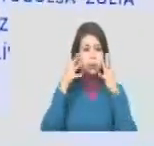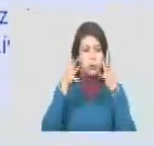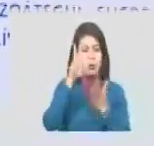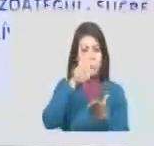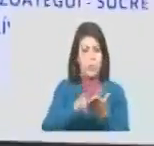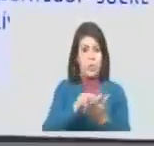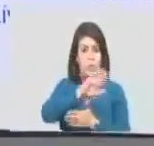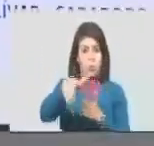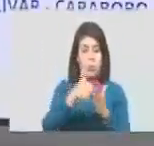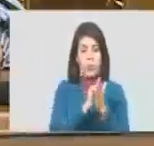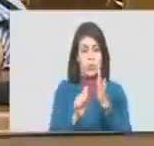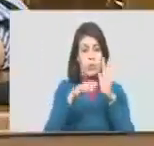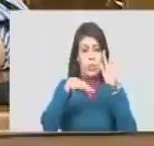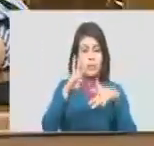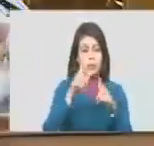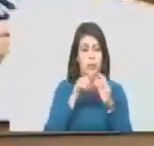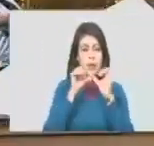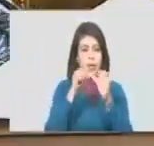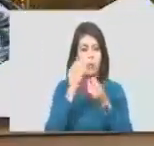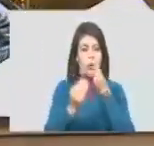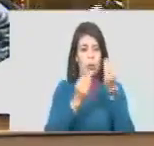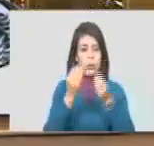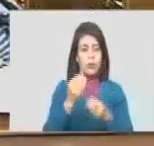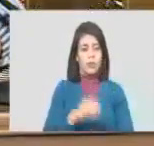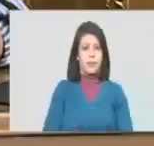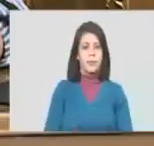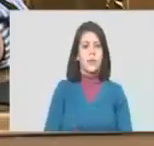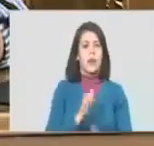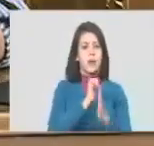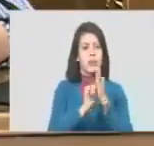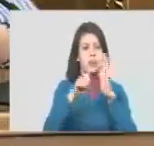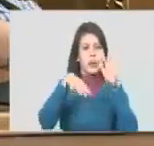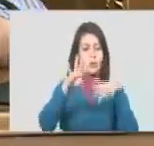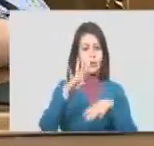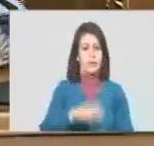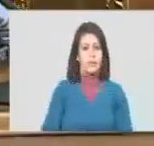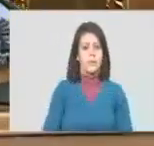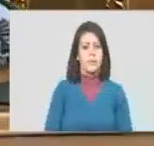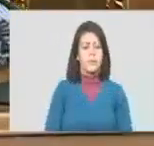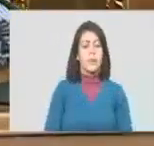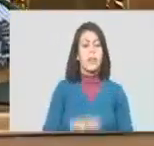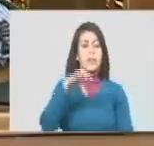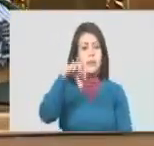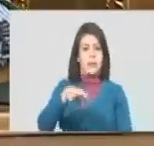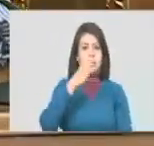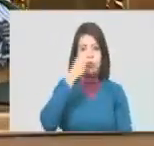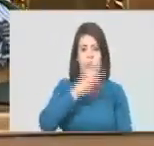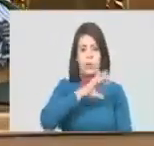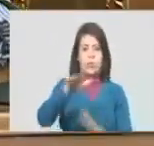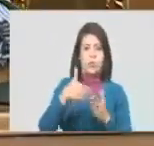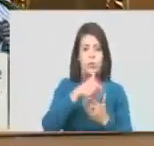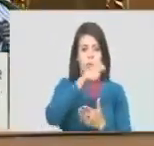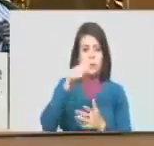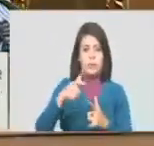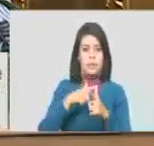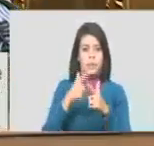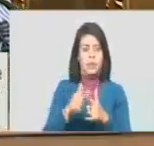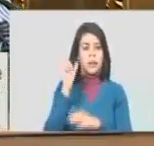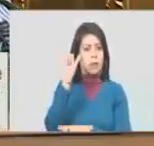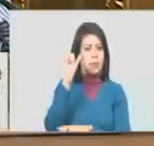aprobar el contenido del artículo 14, quedando redactado de la siguiente manera. Artículo 14. El Estado garantizará a todas las personas